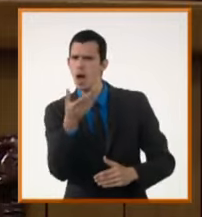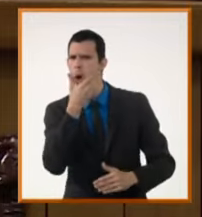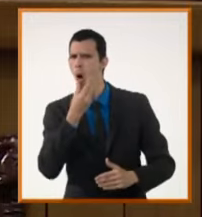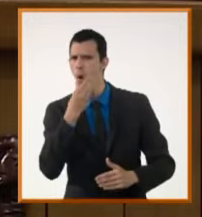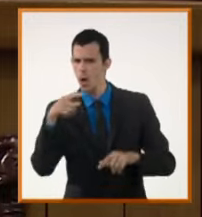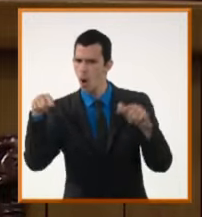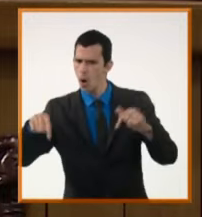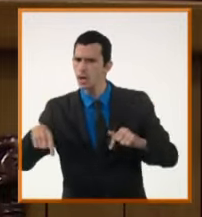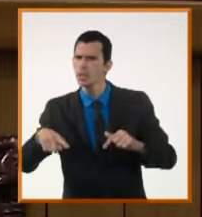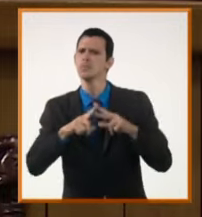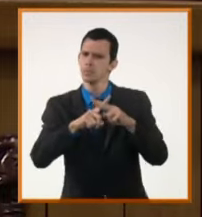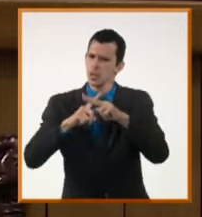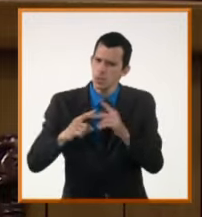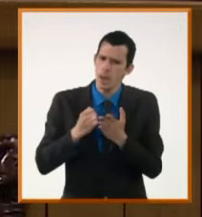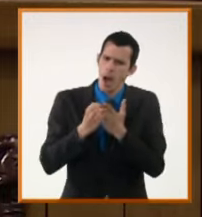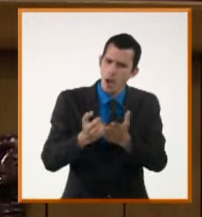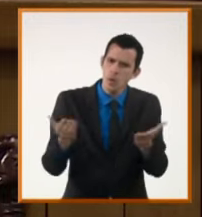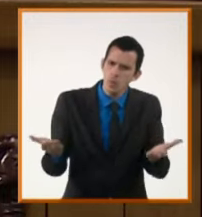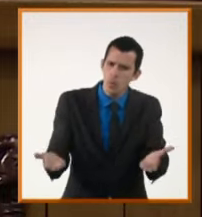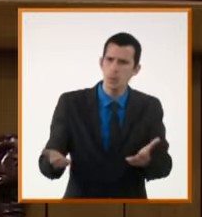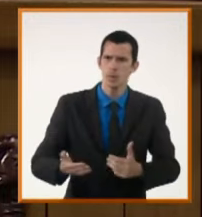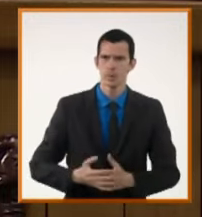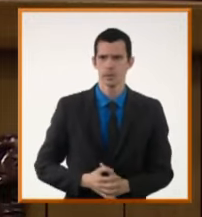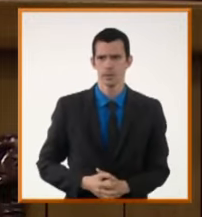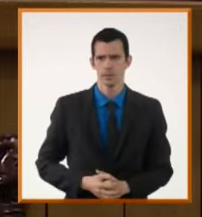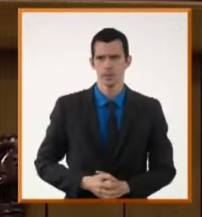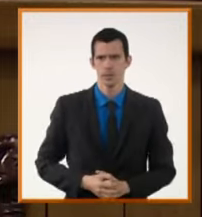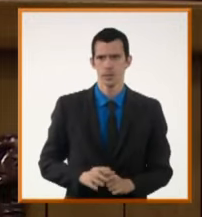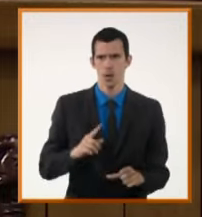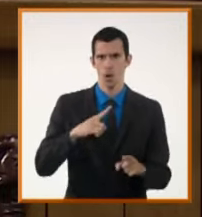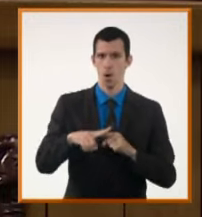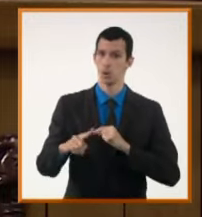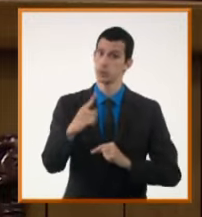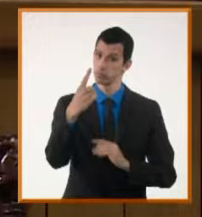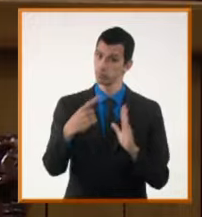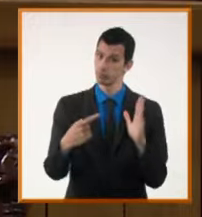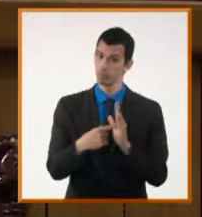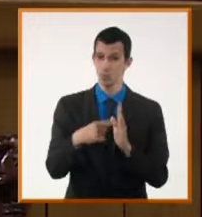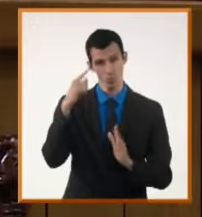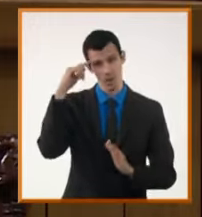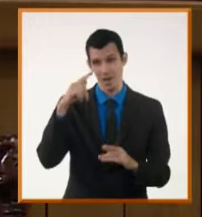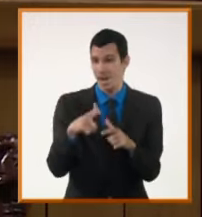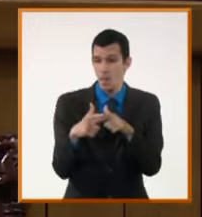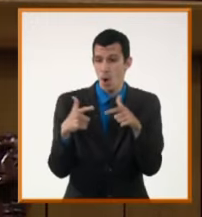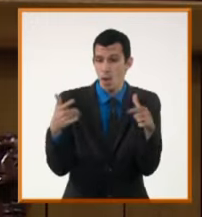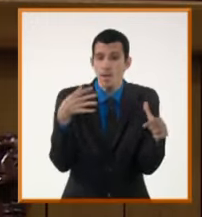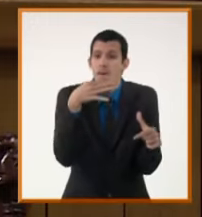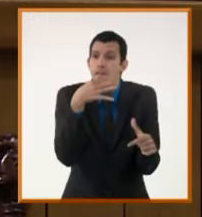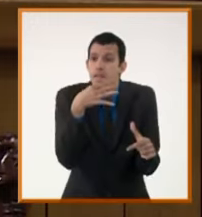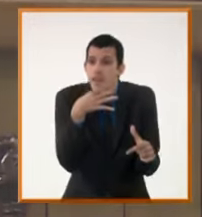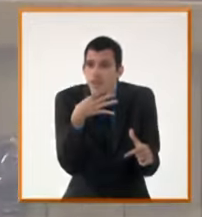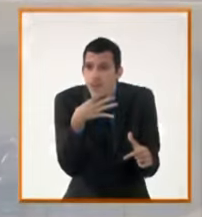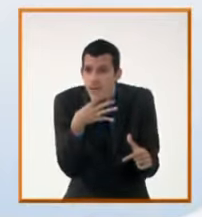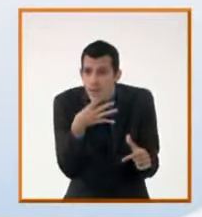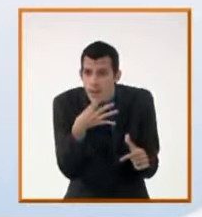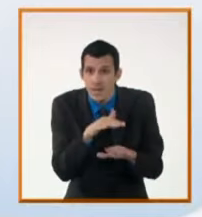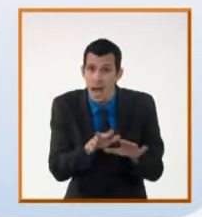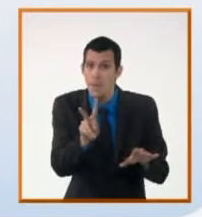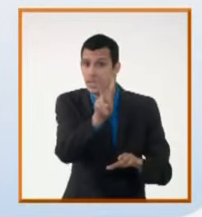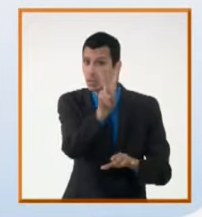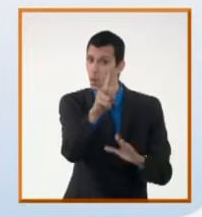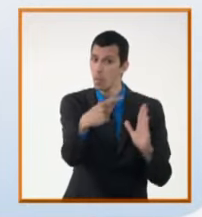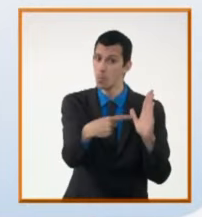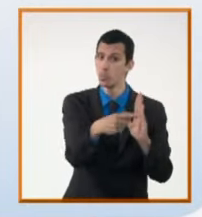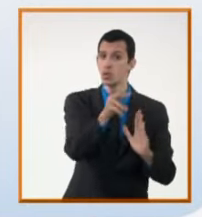es algo que siempre ha preocupado. Siguen esos indicadores preocupantes. Ya un